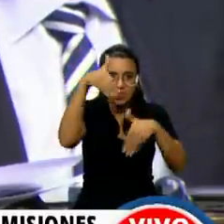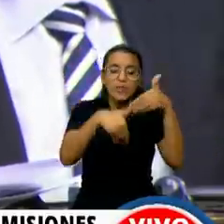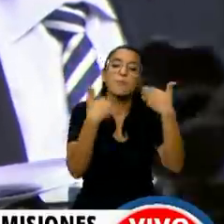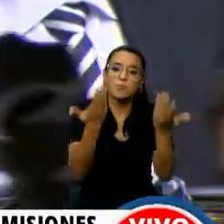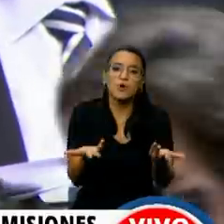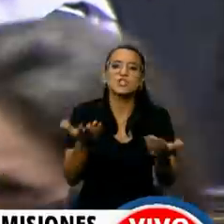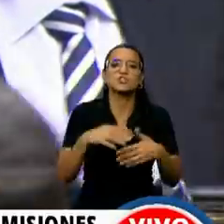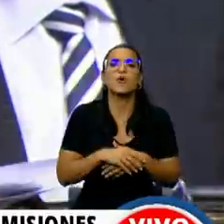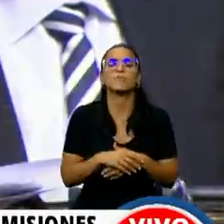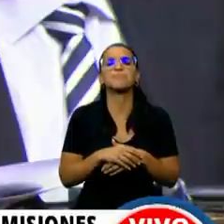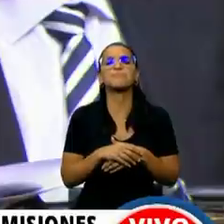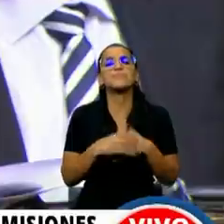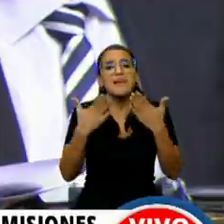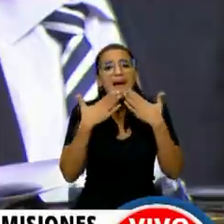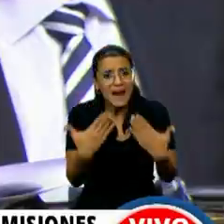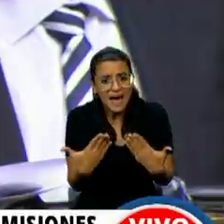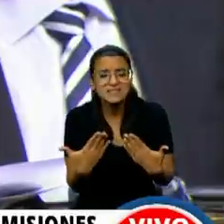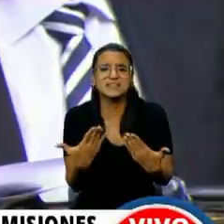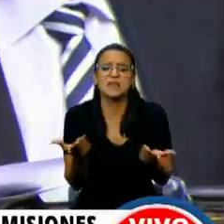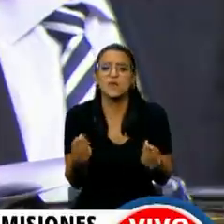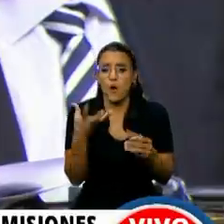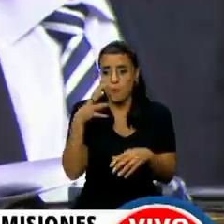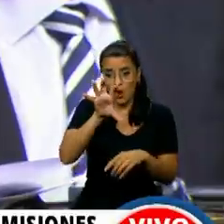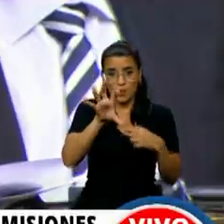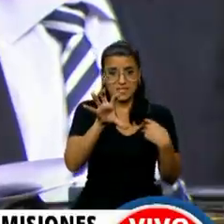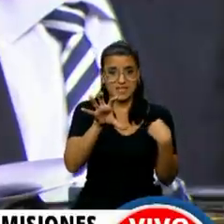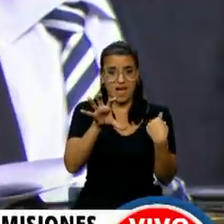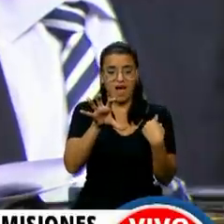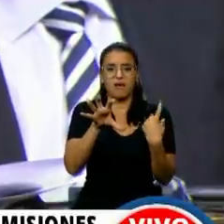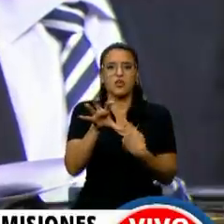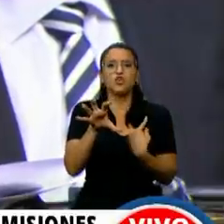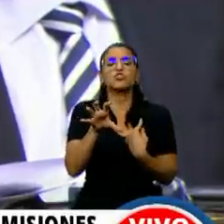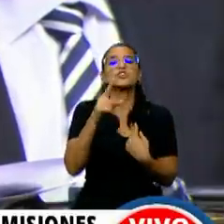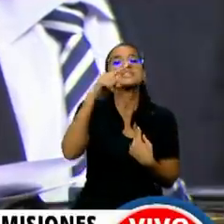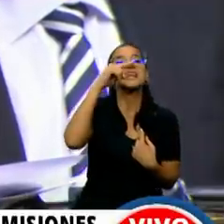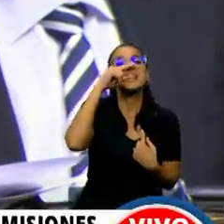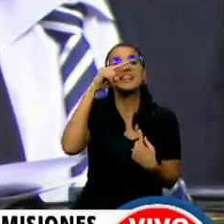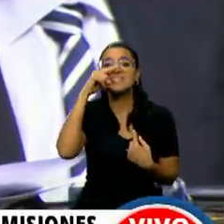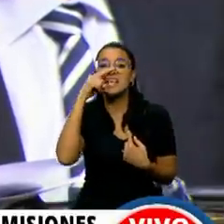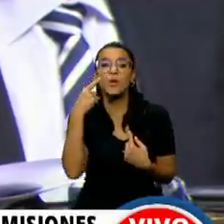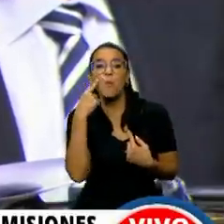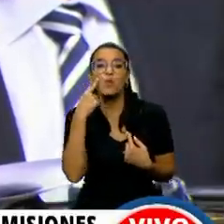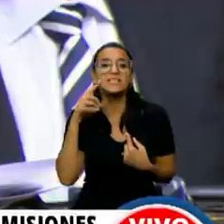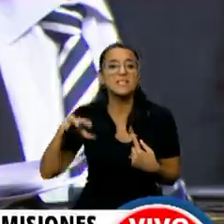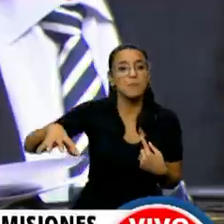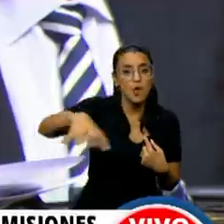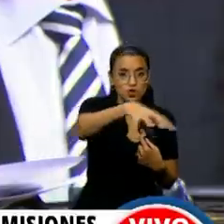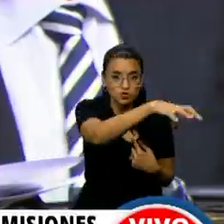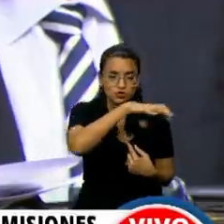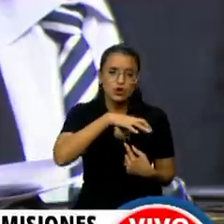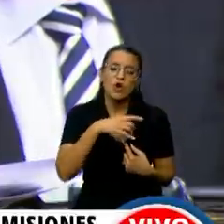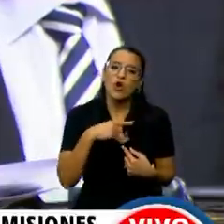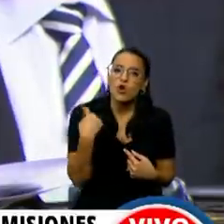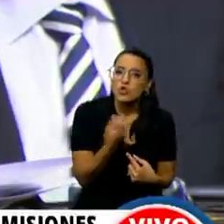debo agradecer que en una provincia como la nuestra de 77 municipios donde tenemos muchas expectativas